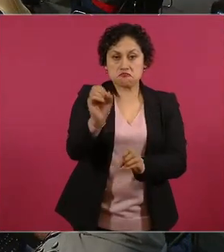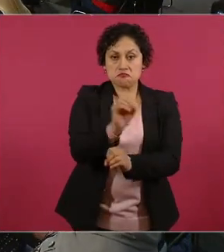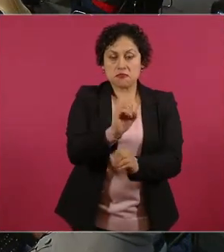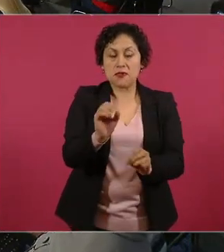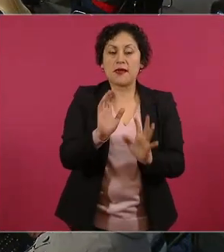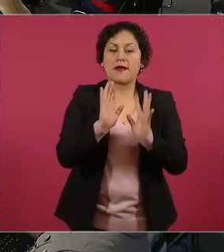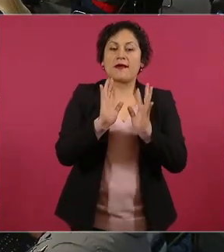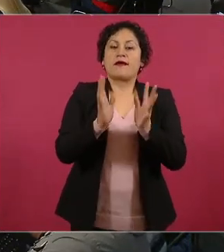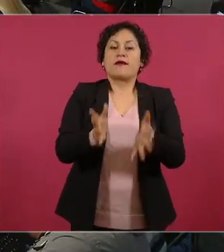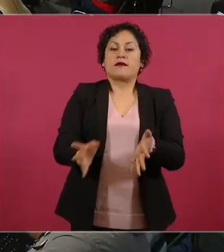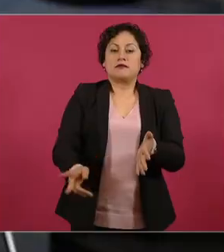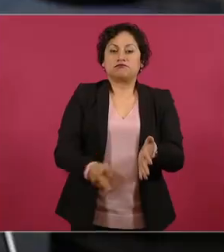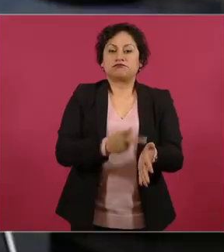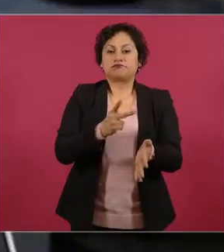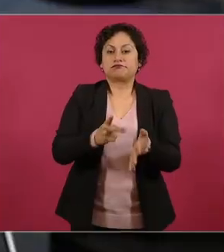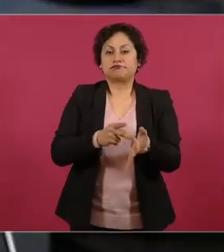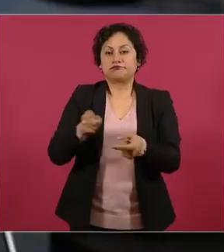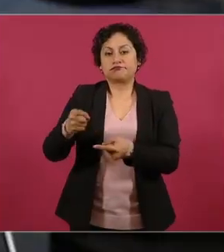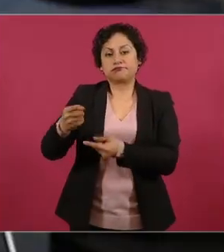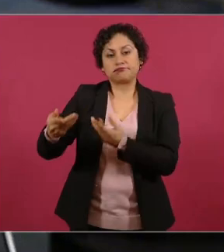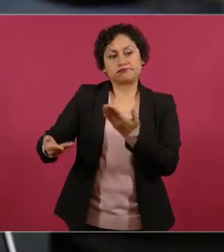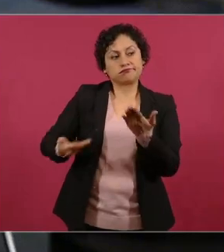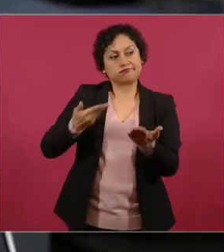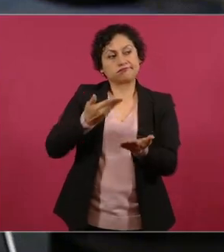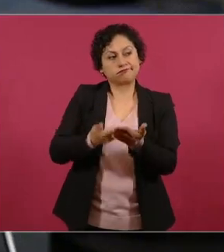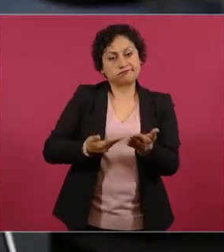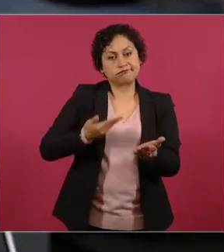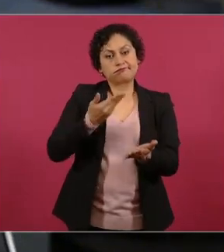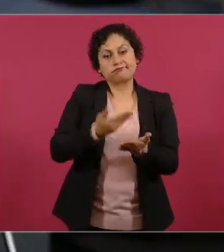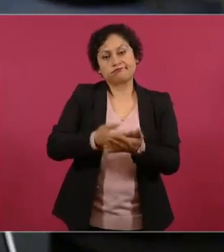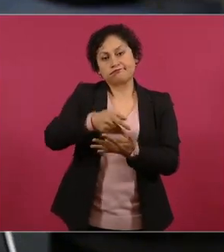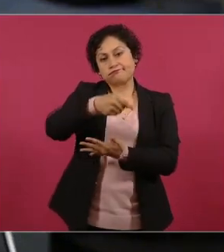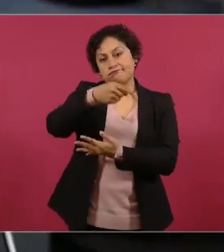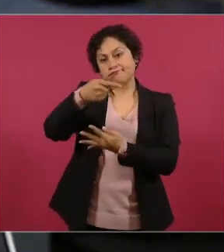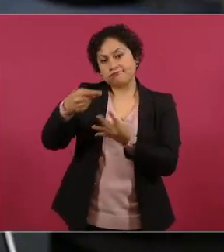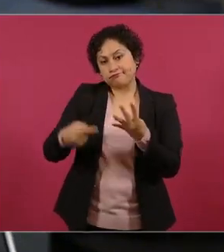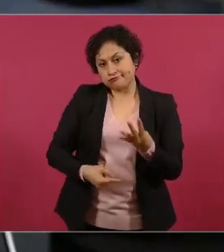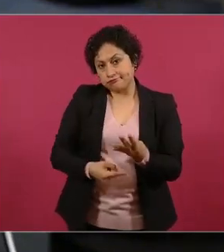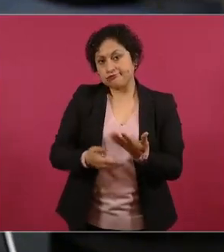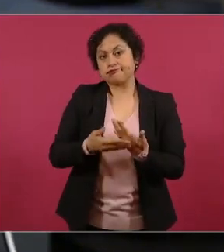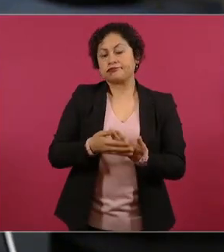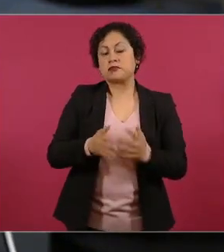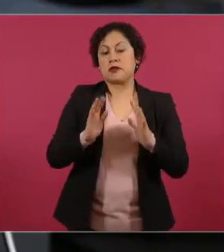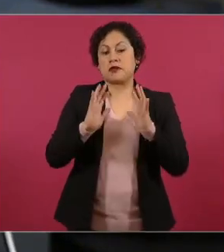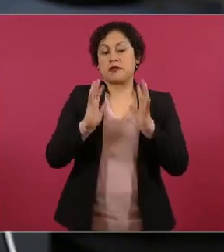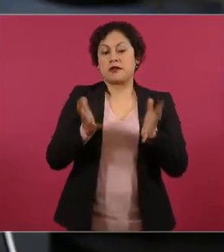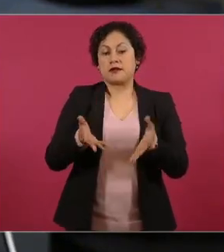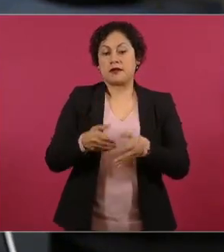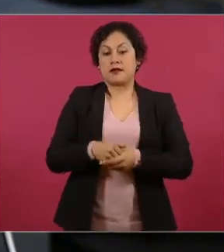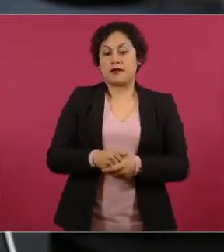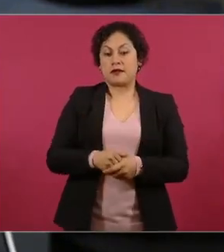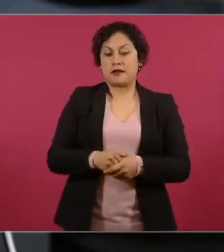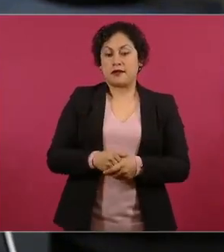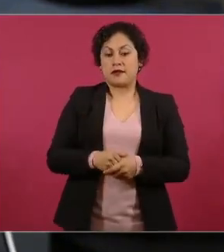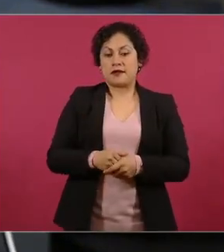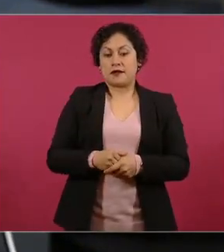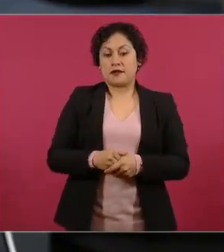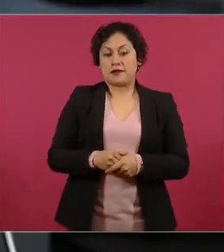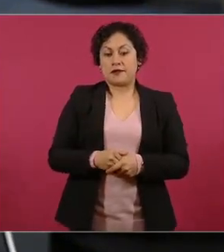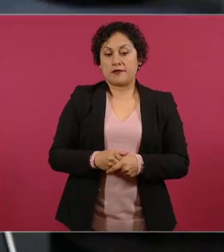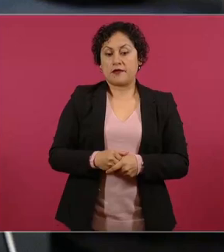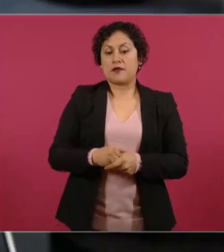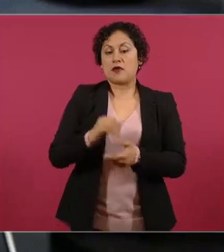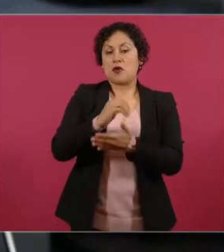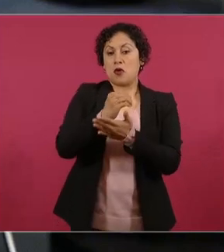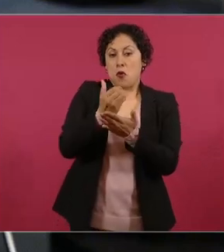les presentaron todas las propuestas y los contratos siguen apoyando a